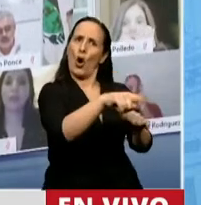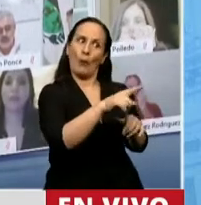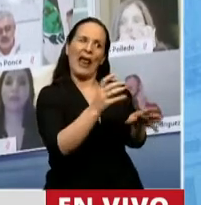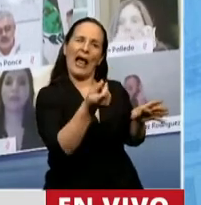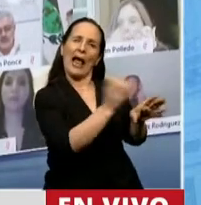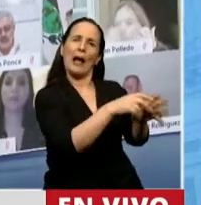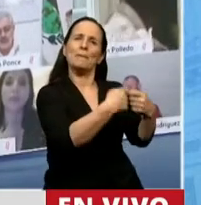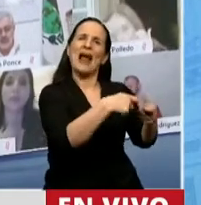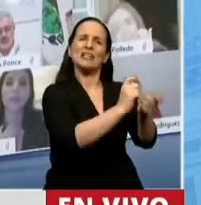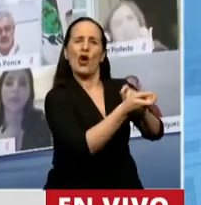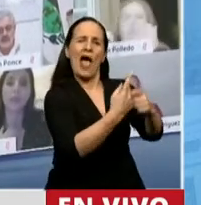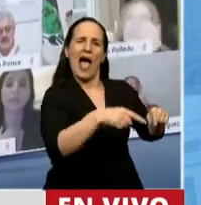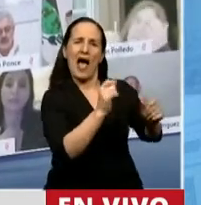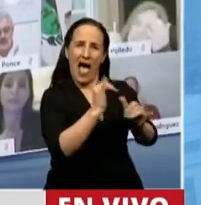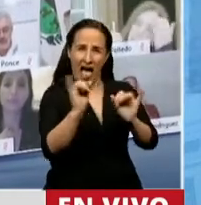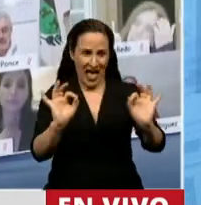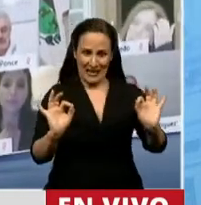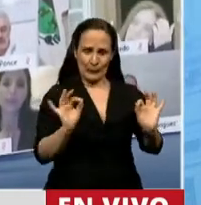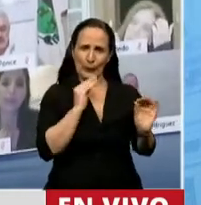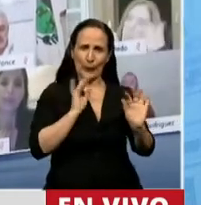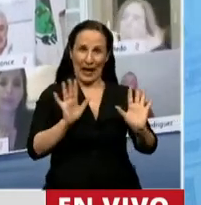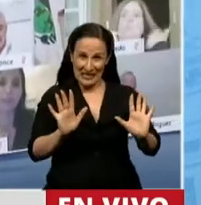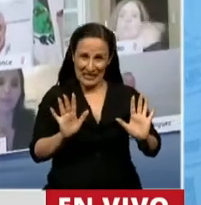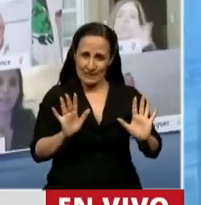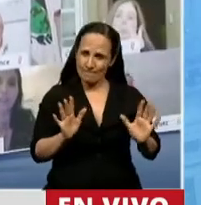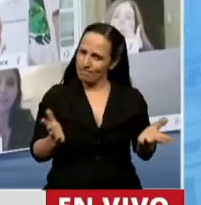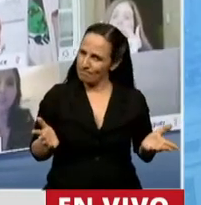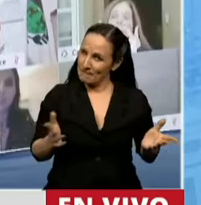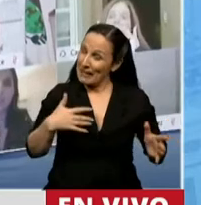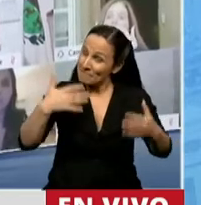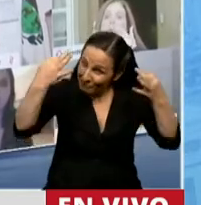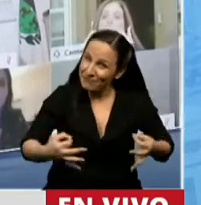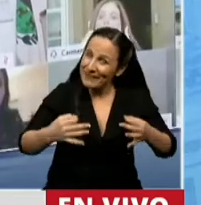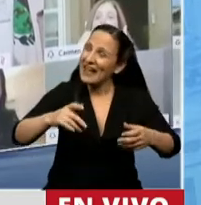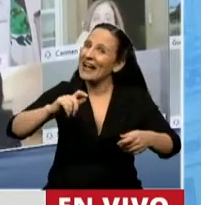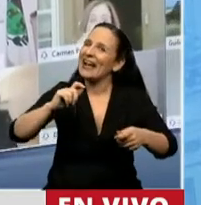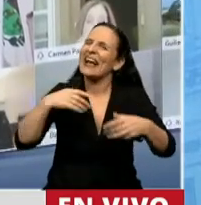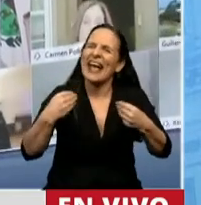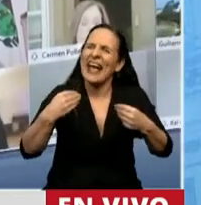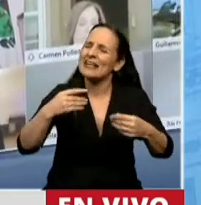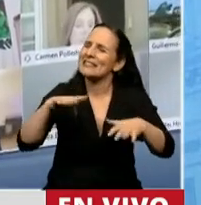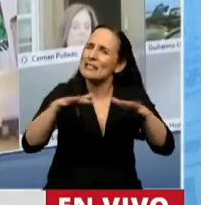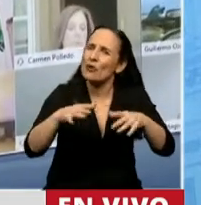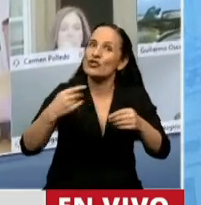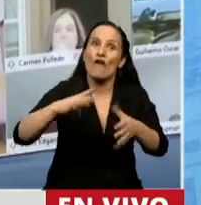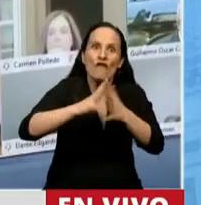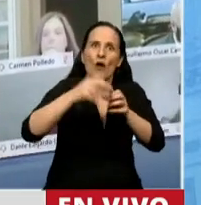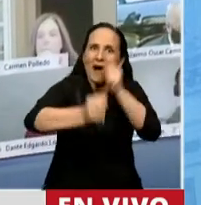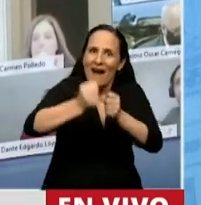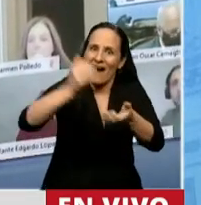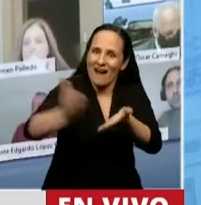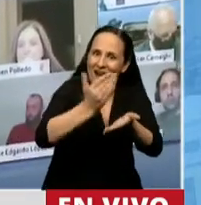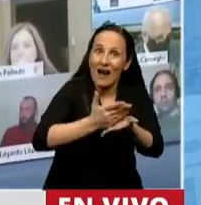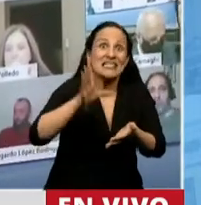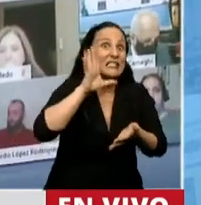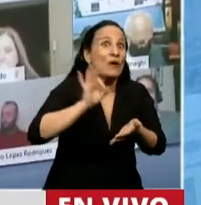no vamos a cuestionar seriamente si lo que está en crisis no es un modelo productivo que se basó durante los últimos 50